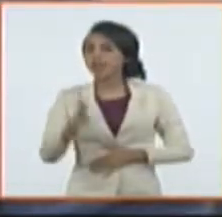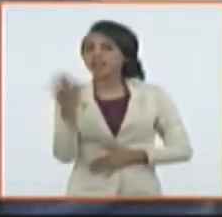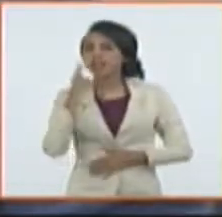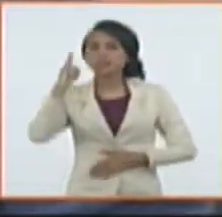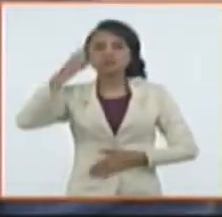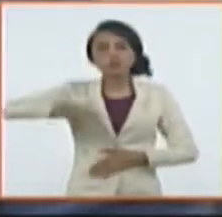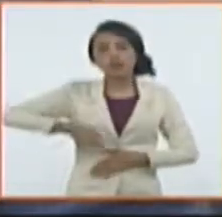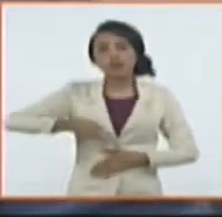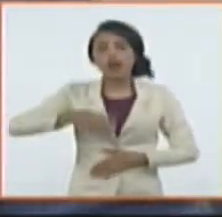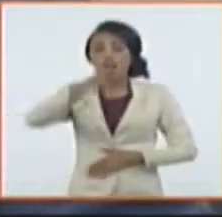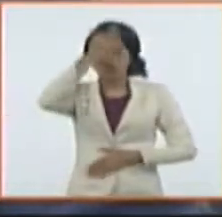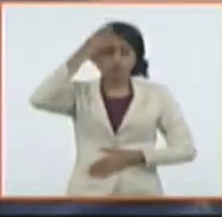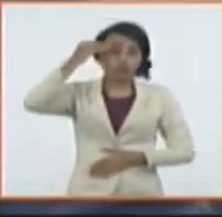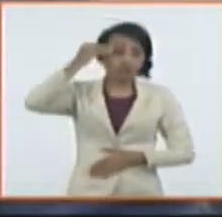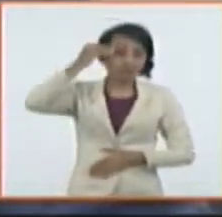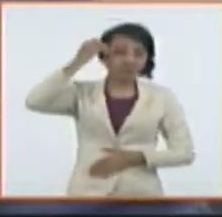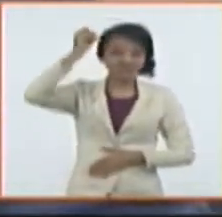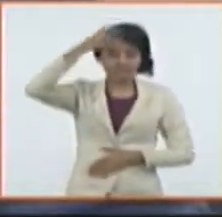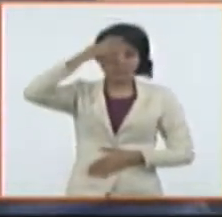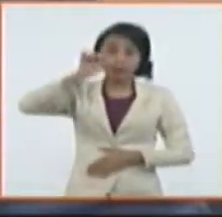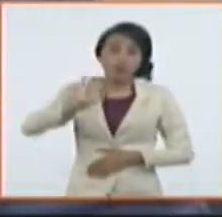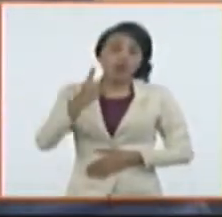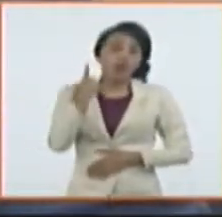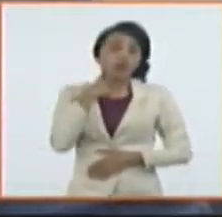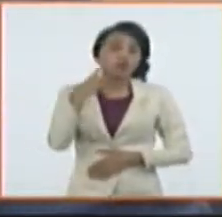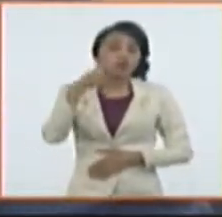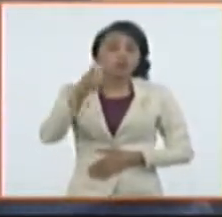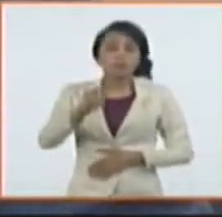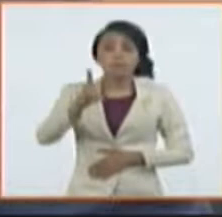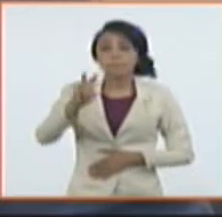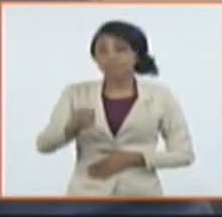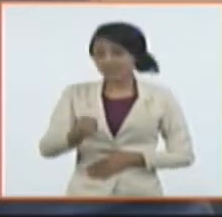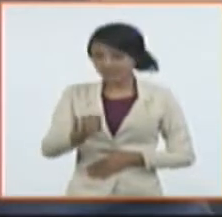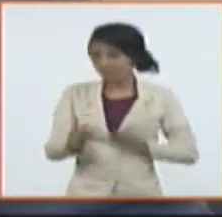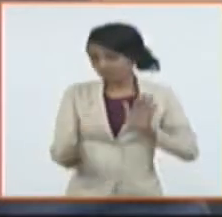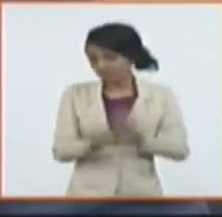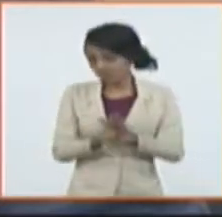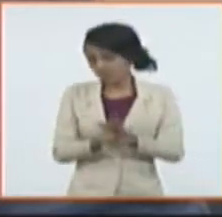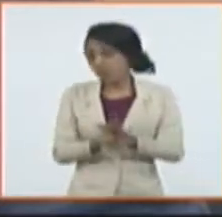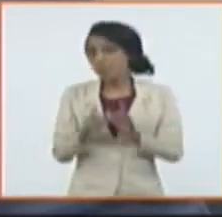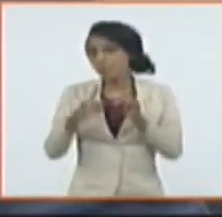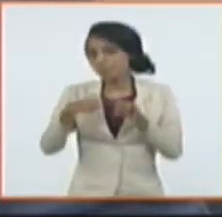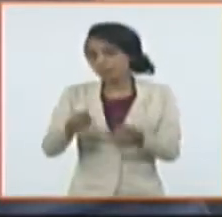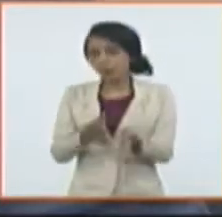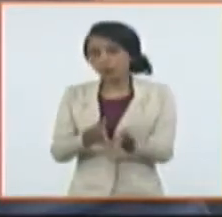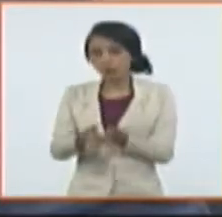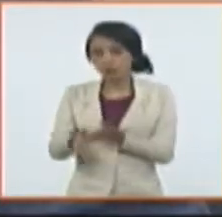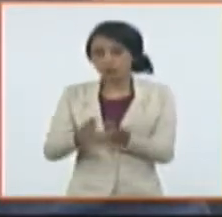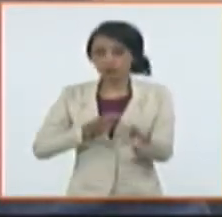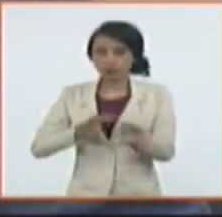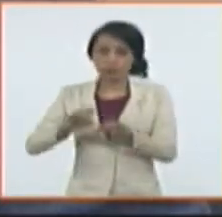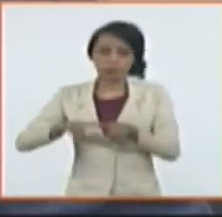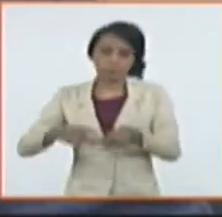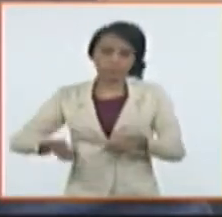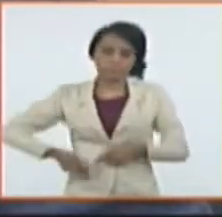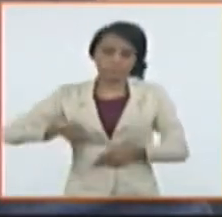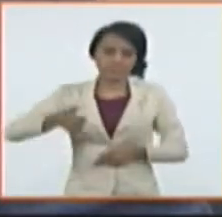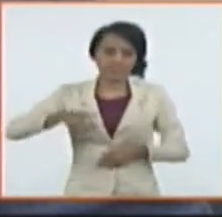a partir fundamentalmente del 2020 y que han sido mantenidas por el presidente